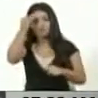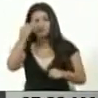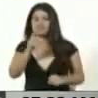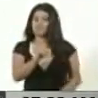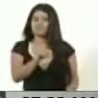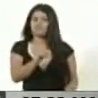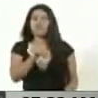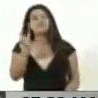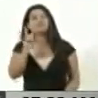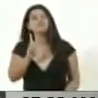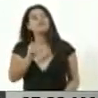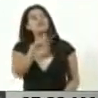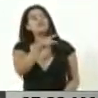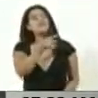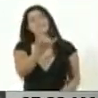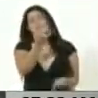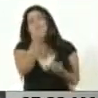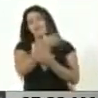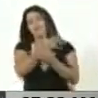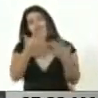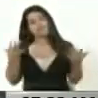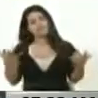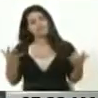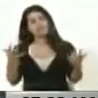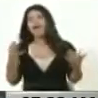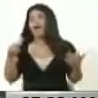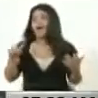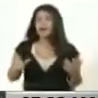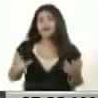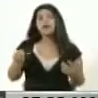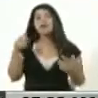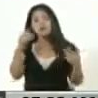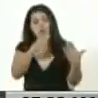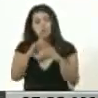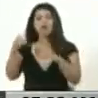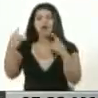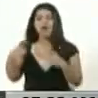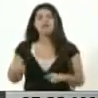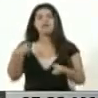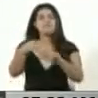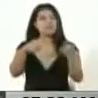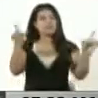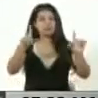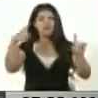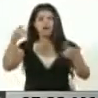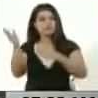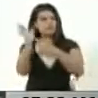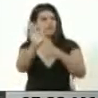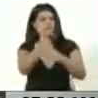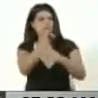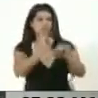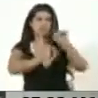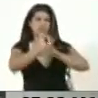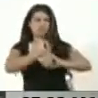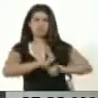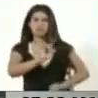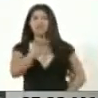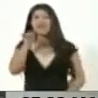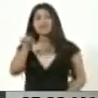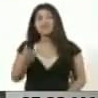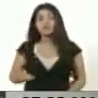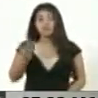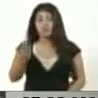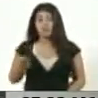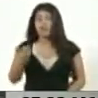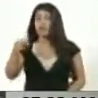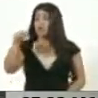comunicación digitales han salido a clarificar la verdad, y eso tiene un peso importante, porque aquí están todos